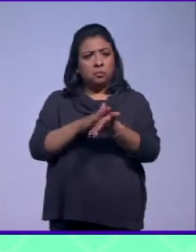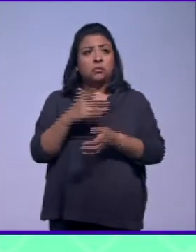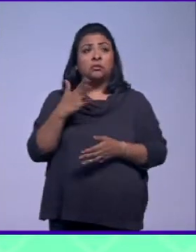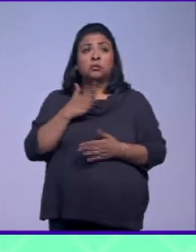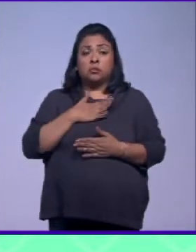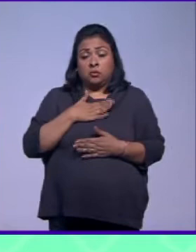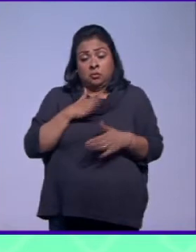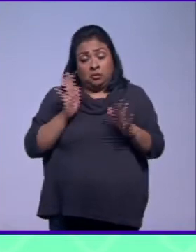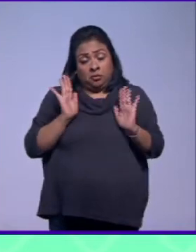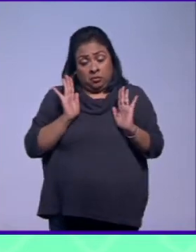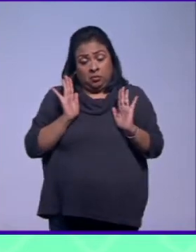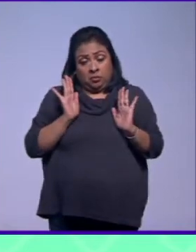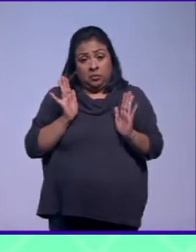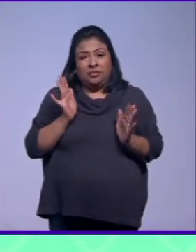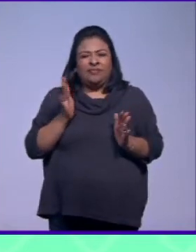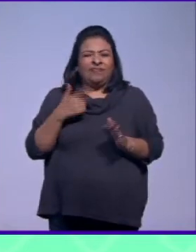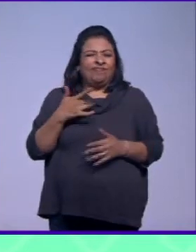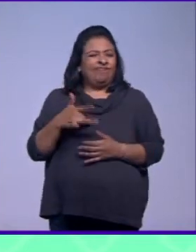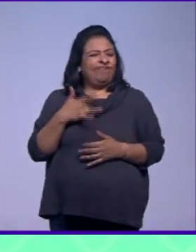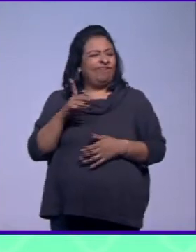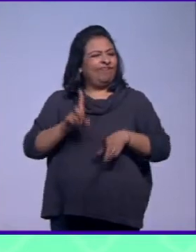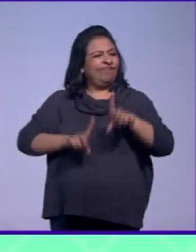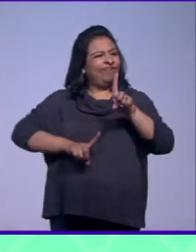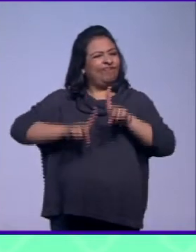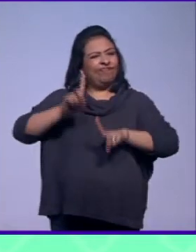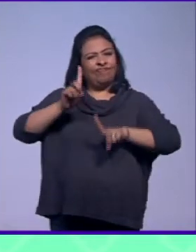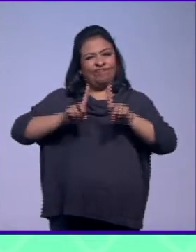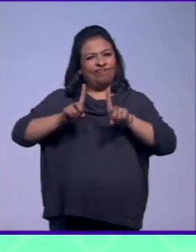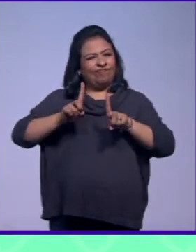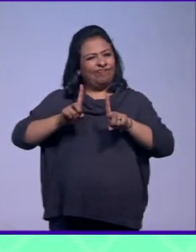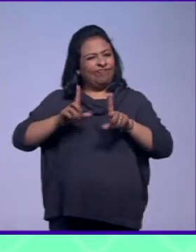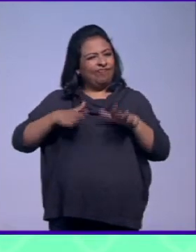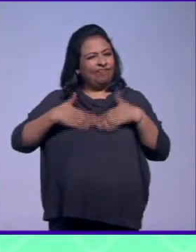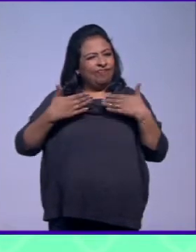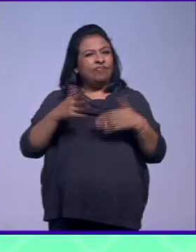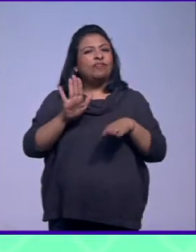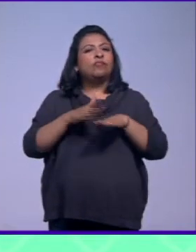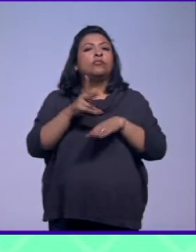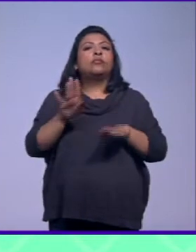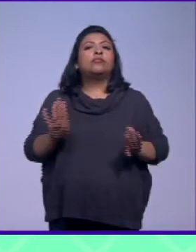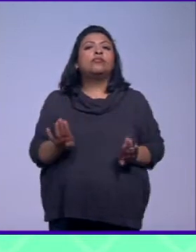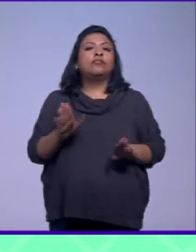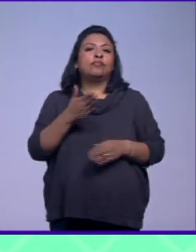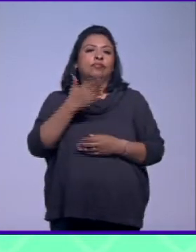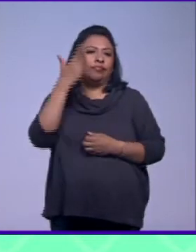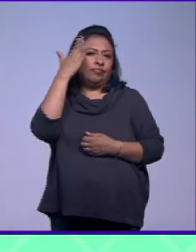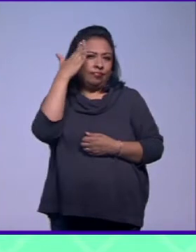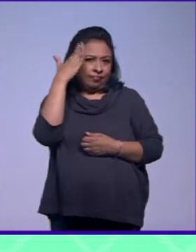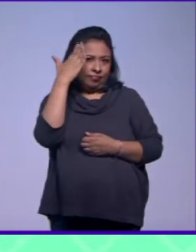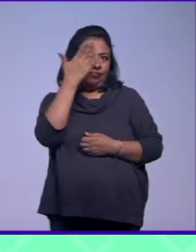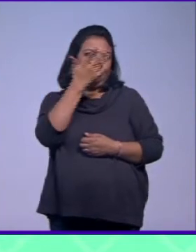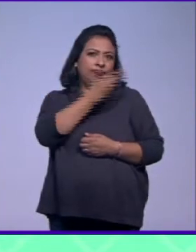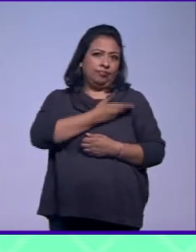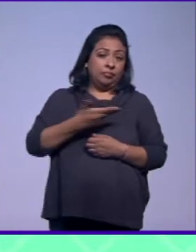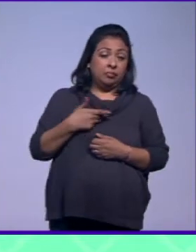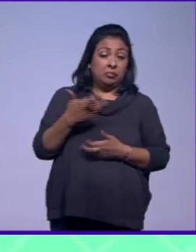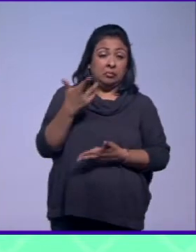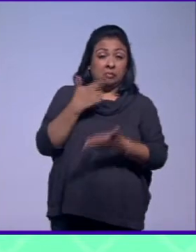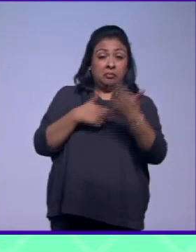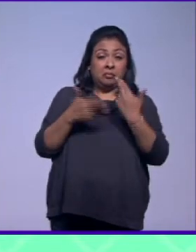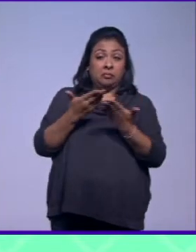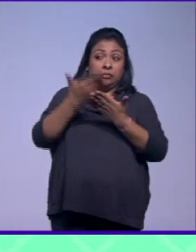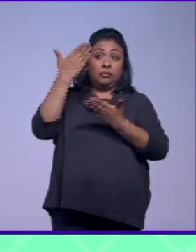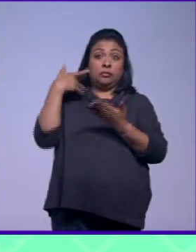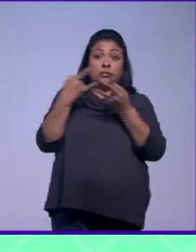mantengo yo con cierto escepticismo debido a los líderes porque si hacemos un regreso en la